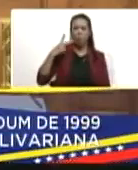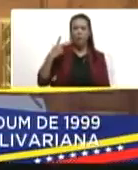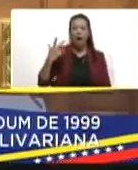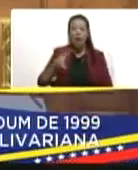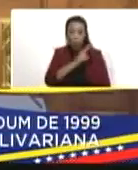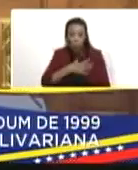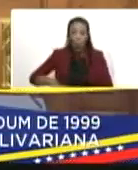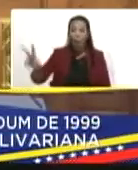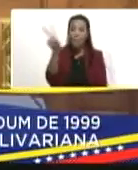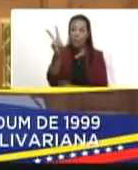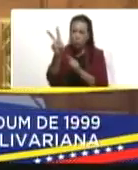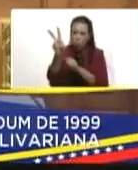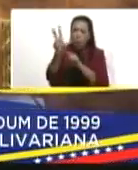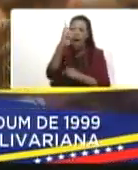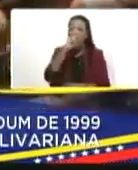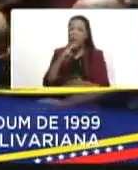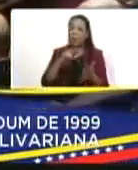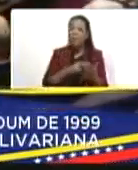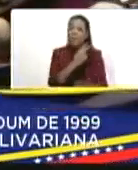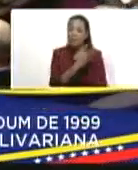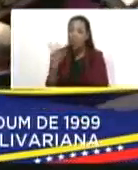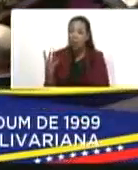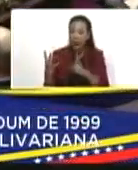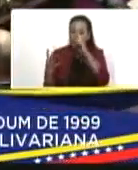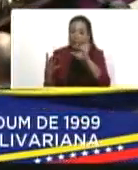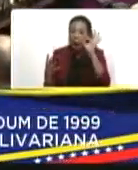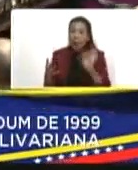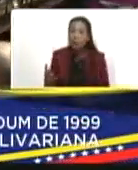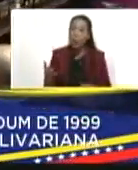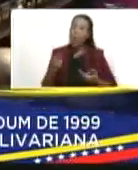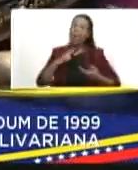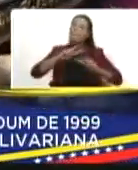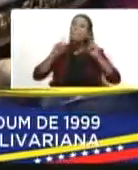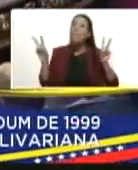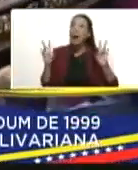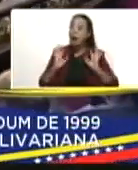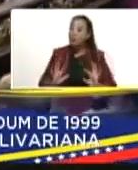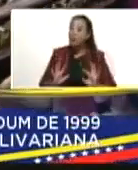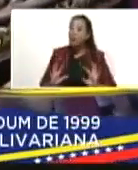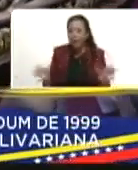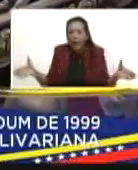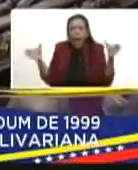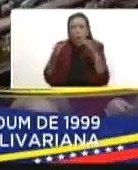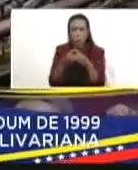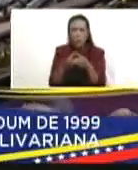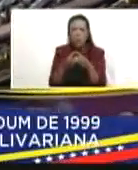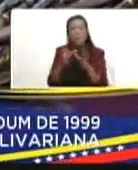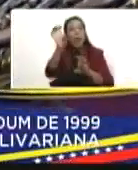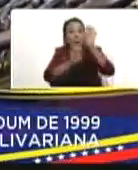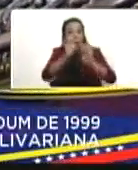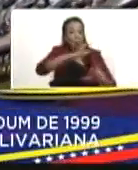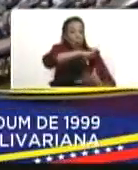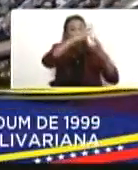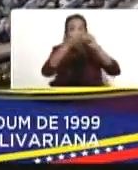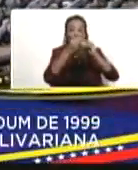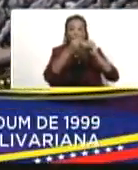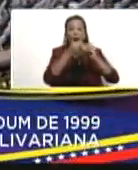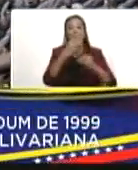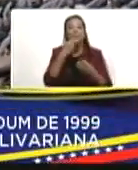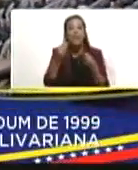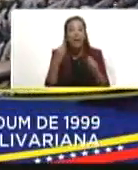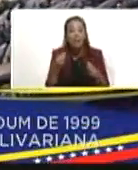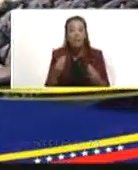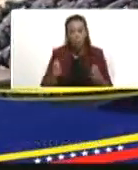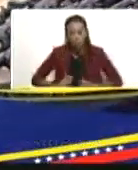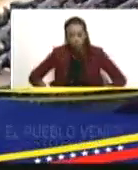Venezuela del año 2024 en paz reunidos para evaluar y planificar la calidad de